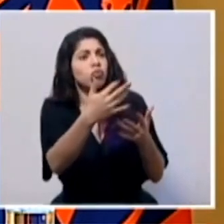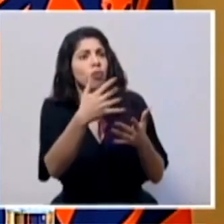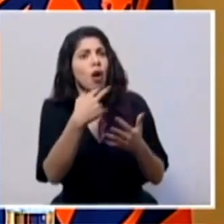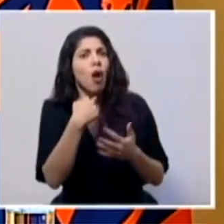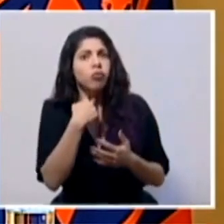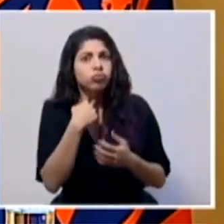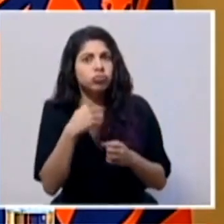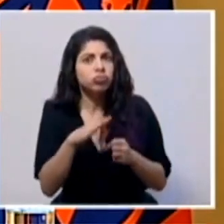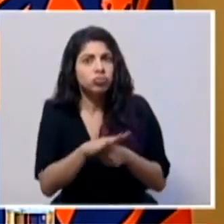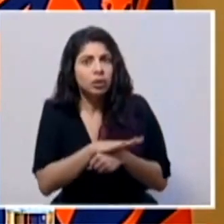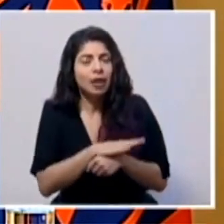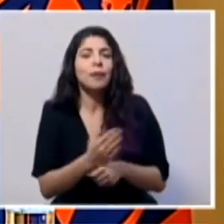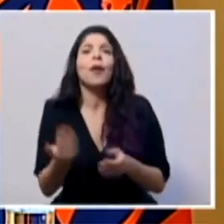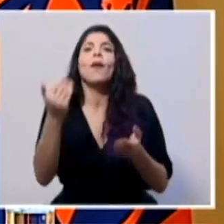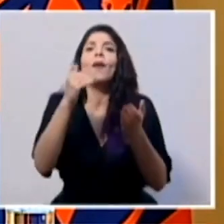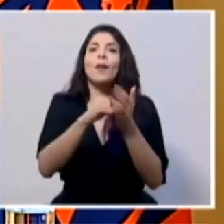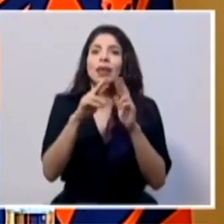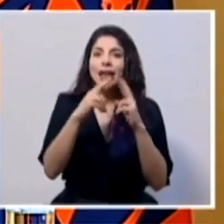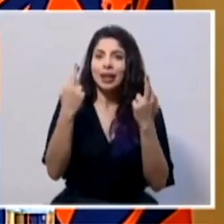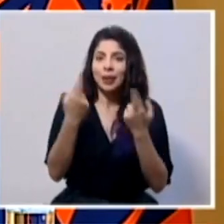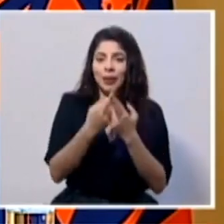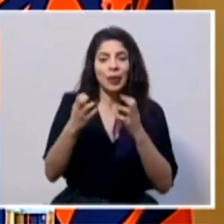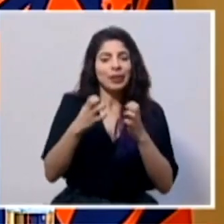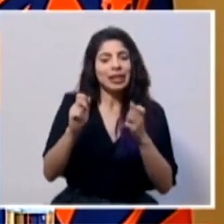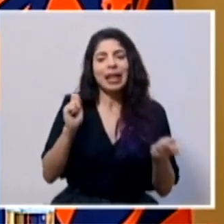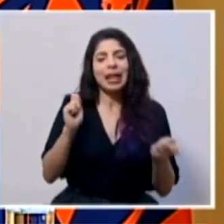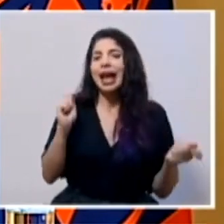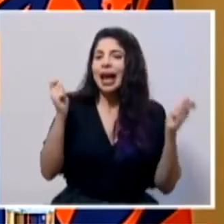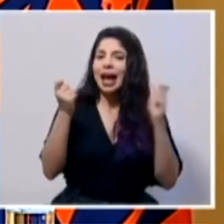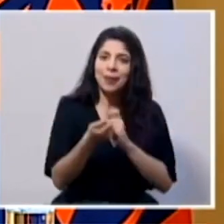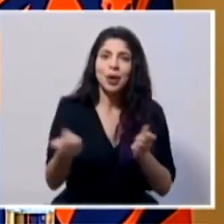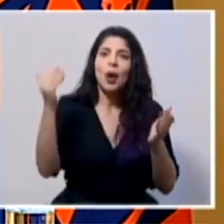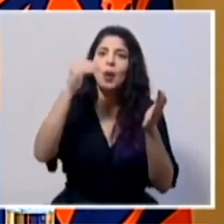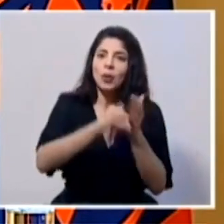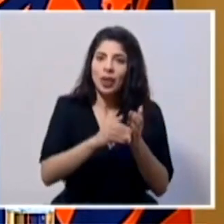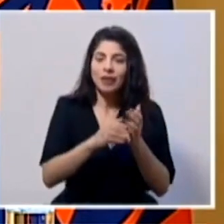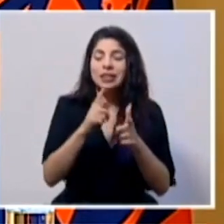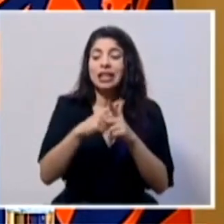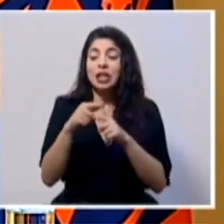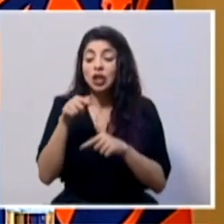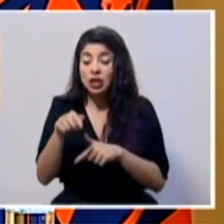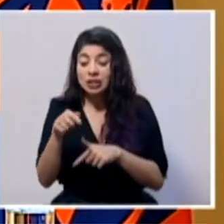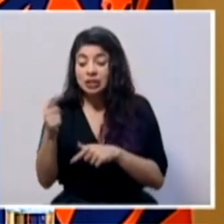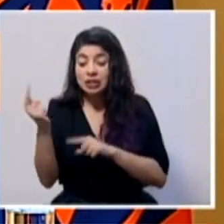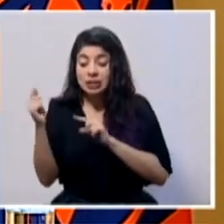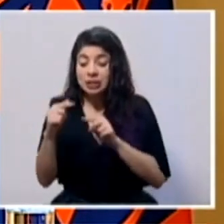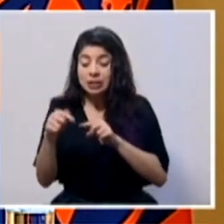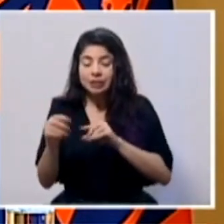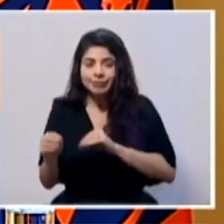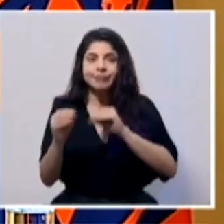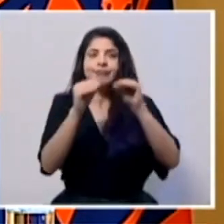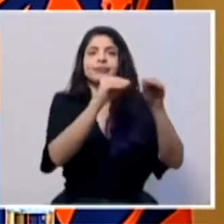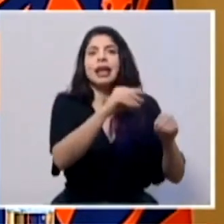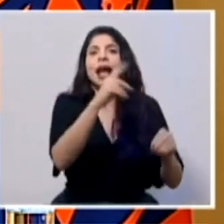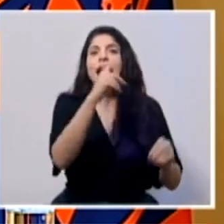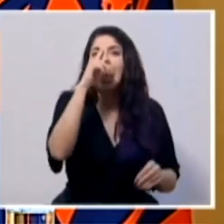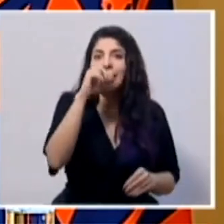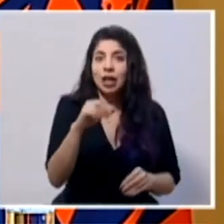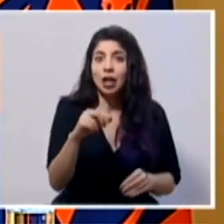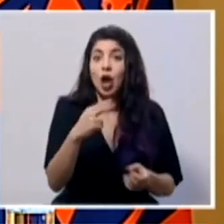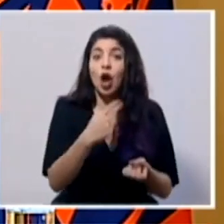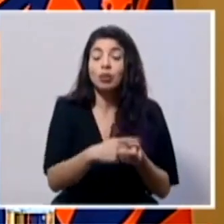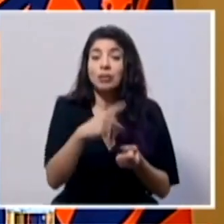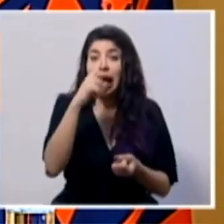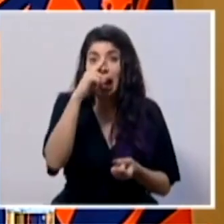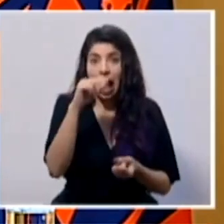otra vez nos reunimos con los directores y cambiamos la estrategia. Y se trasladaron al Hospital Calderón Guardia. El Hospital